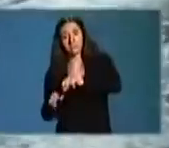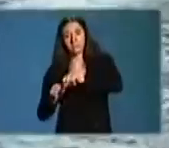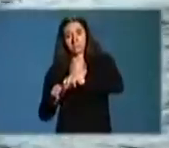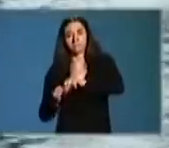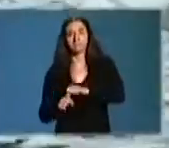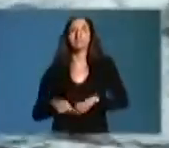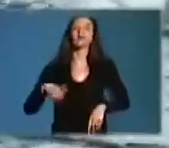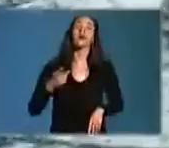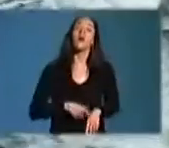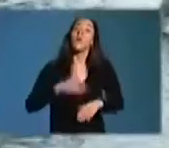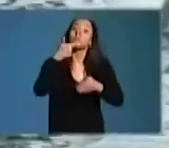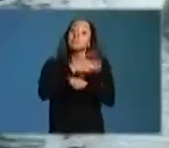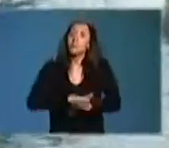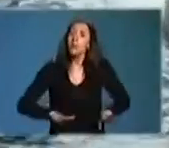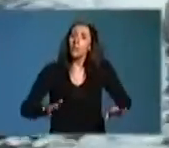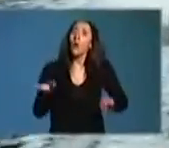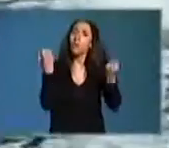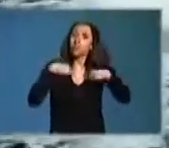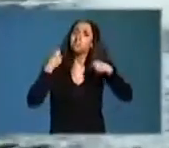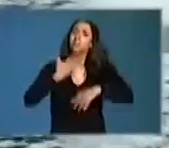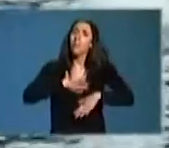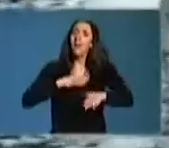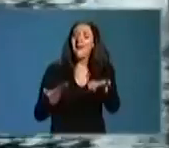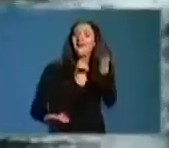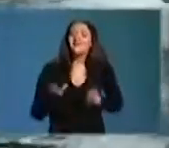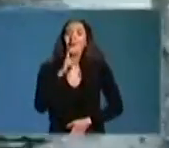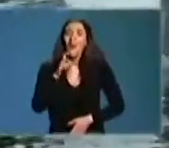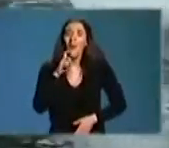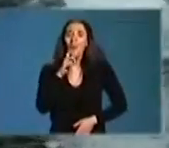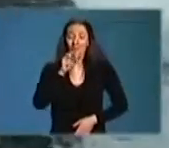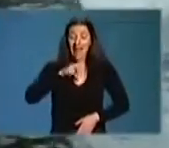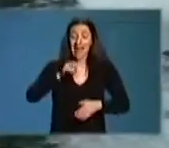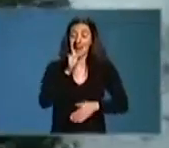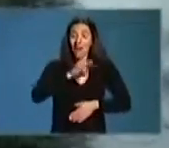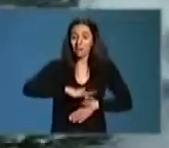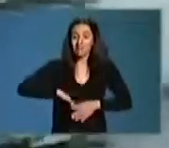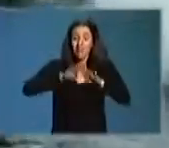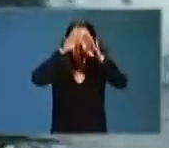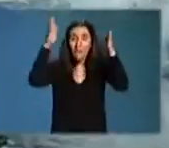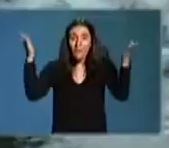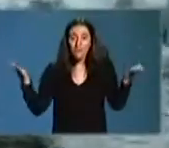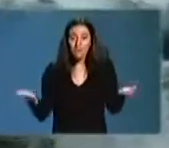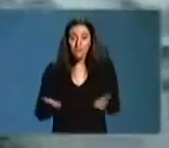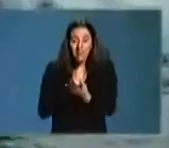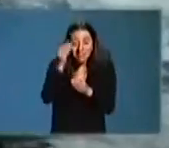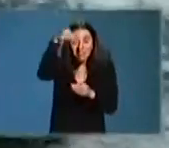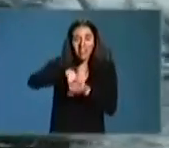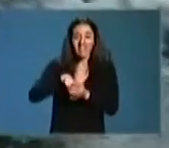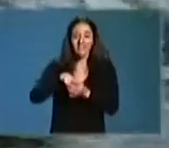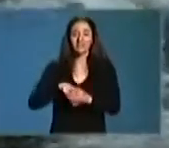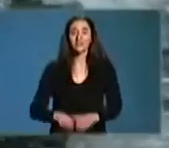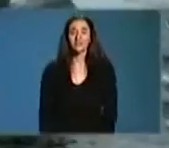los más pequeños también podrán practicar el equilibrio caminando sobre agua dentro de estas inmensas bolas ardua ticas pero